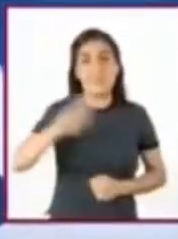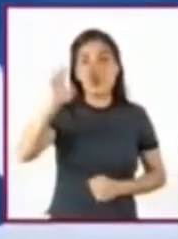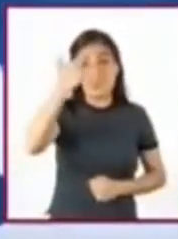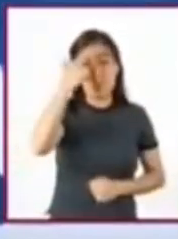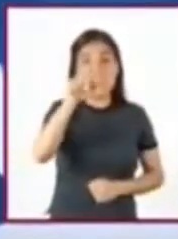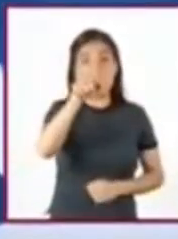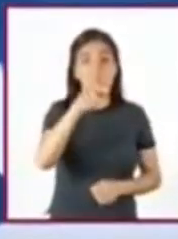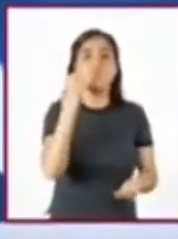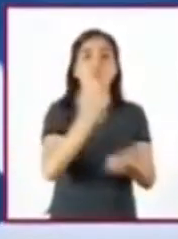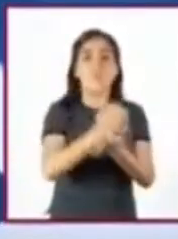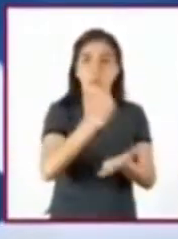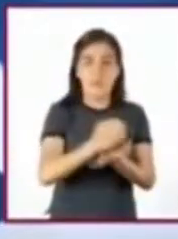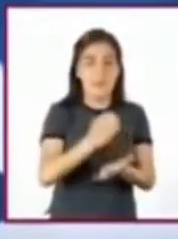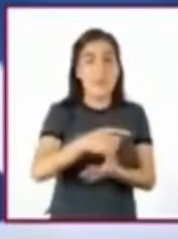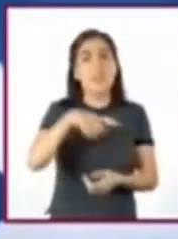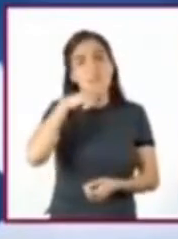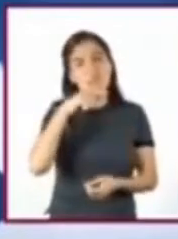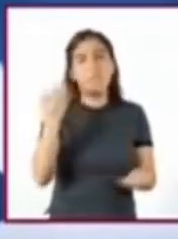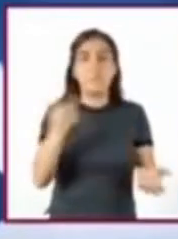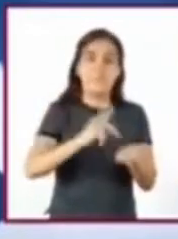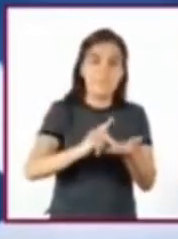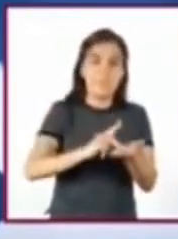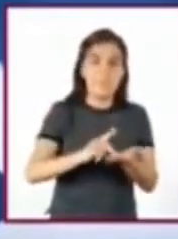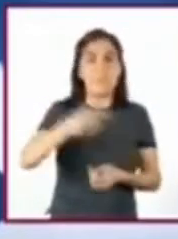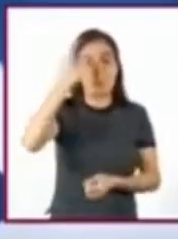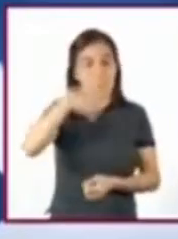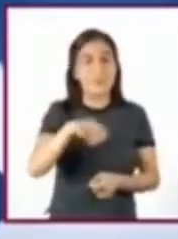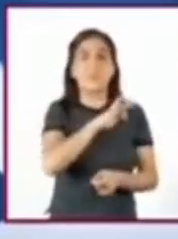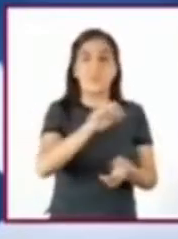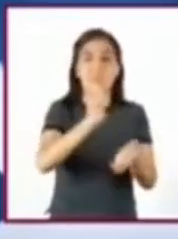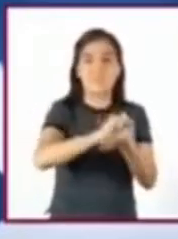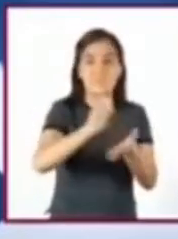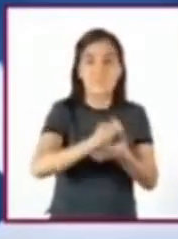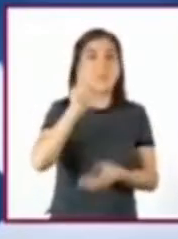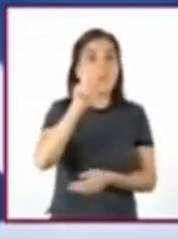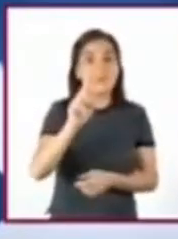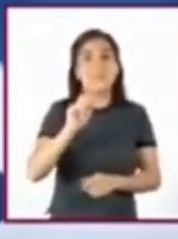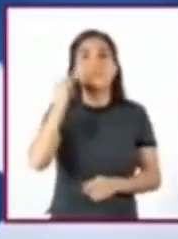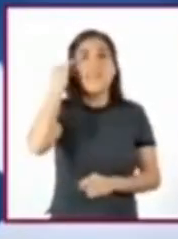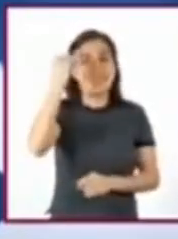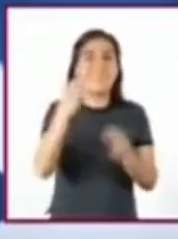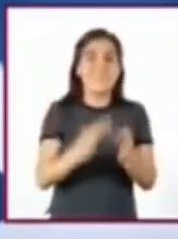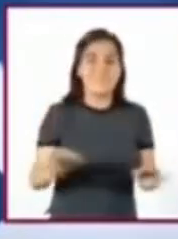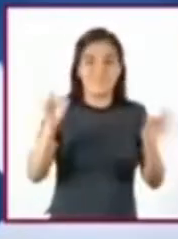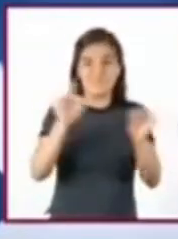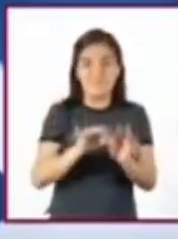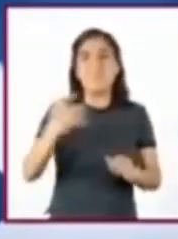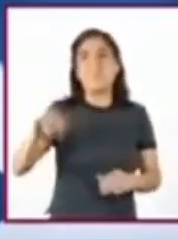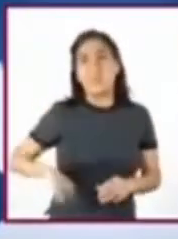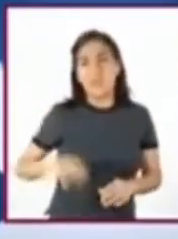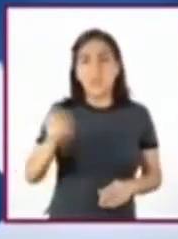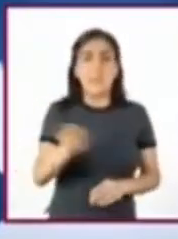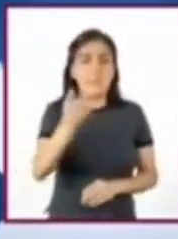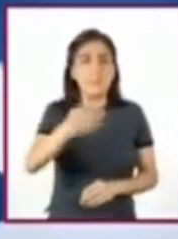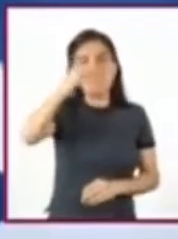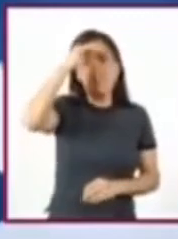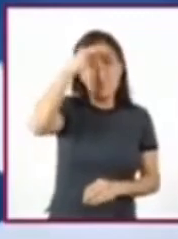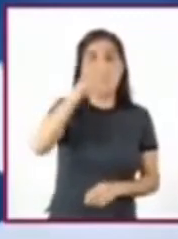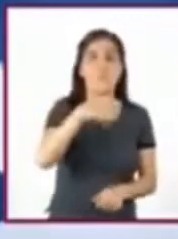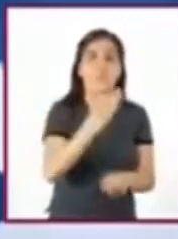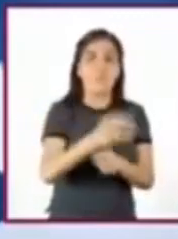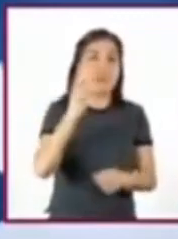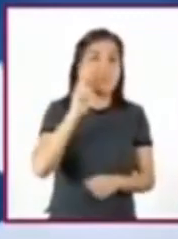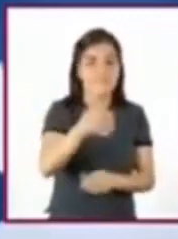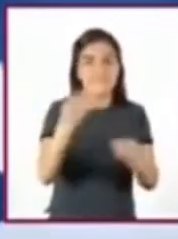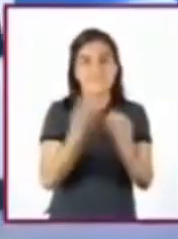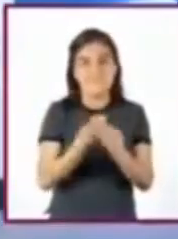a la mano su cuaderno y lápiz o bolígrafo para que puedan anotar las ideas principales, así como preguntas y reflexiones que surjan a partir